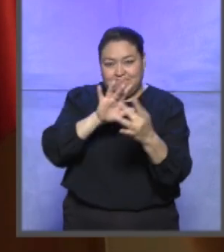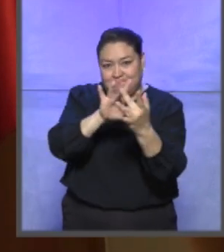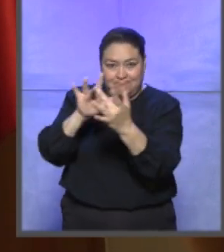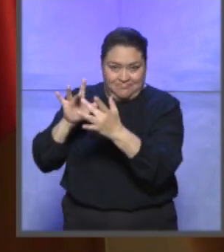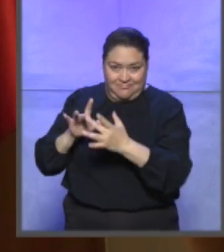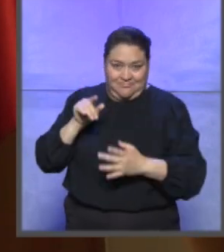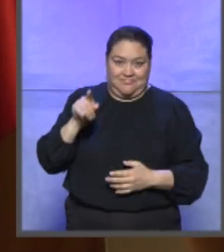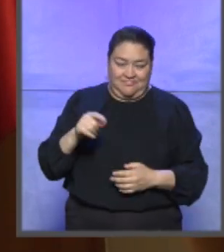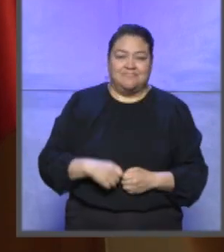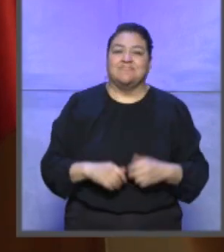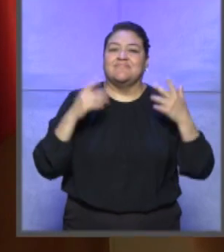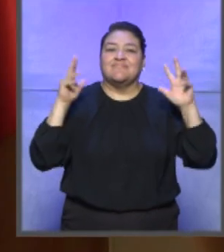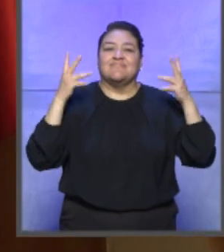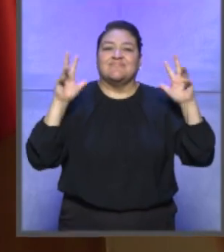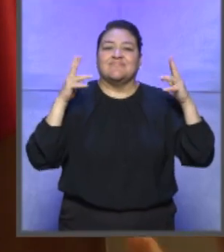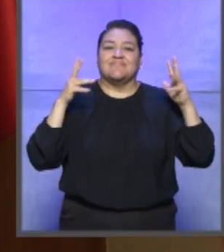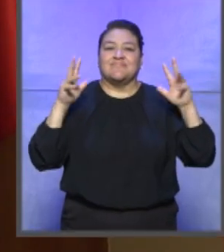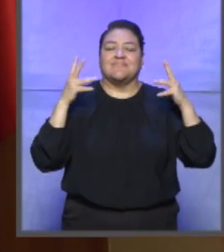Electoral del Poder Judicial de la Federación.